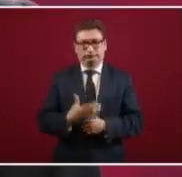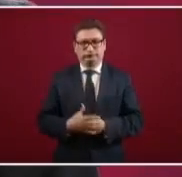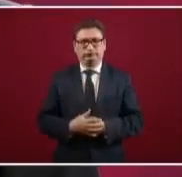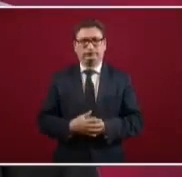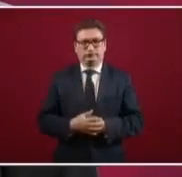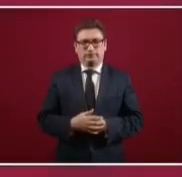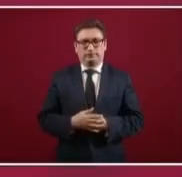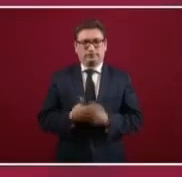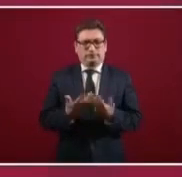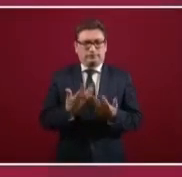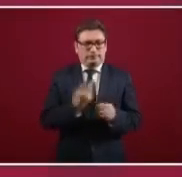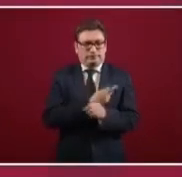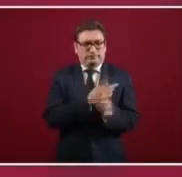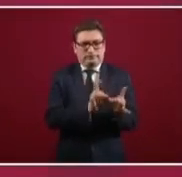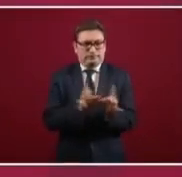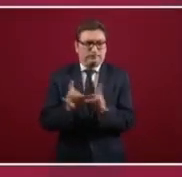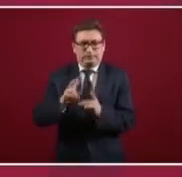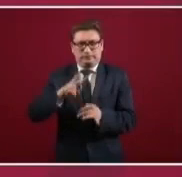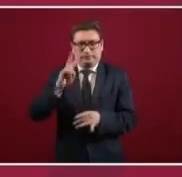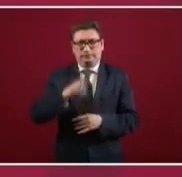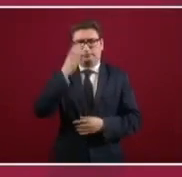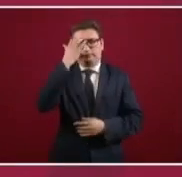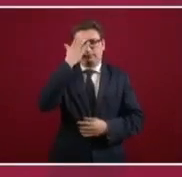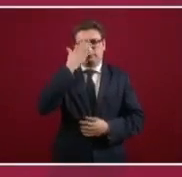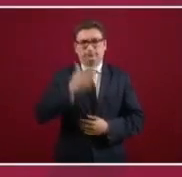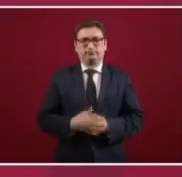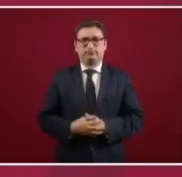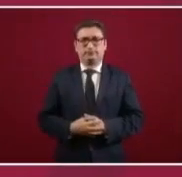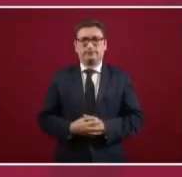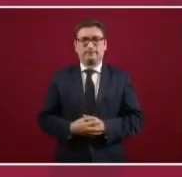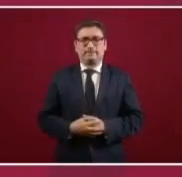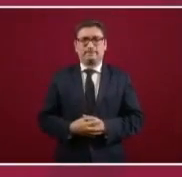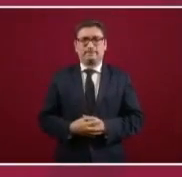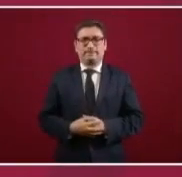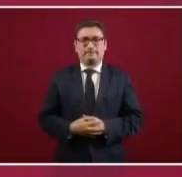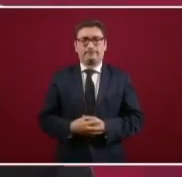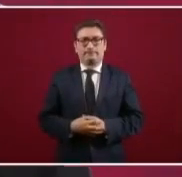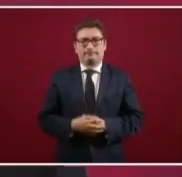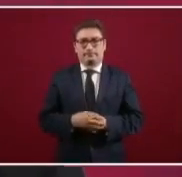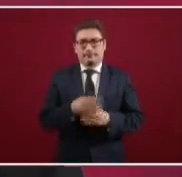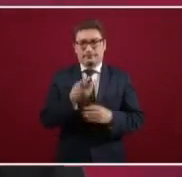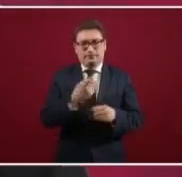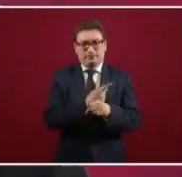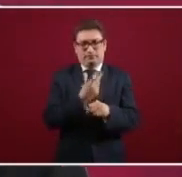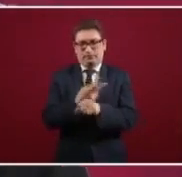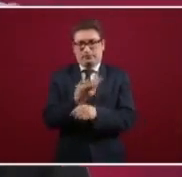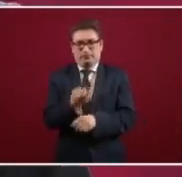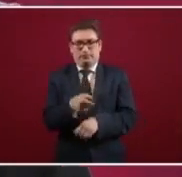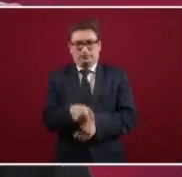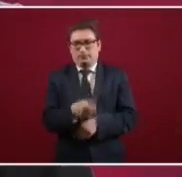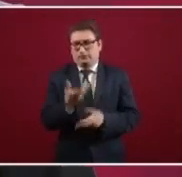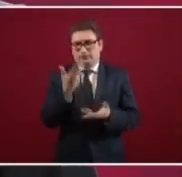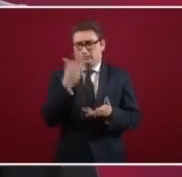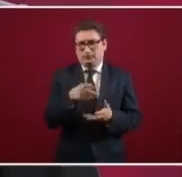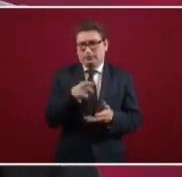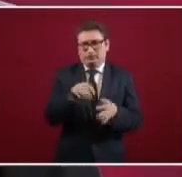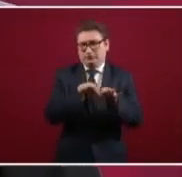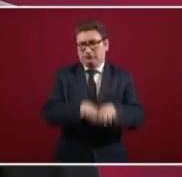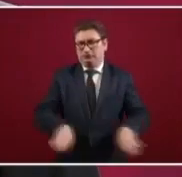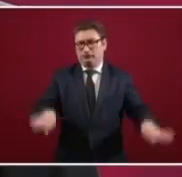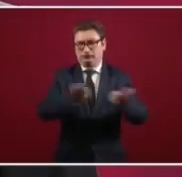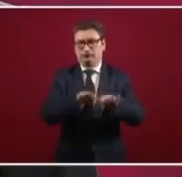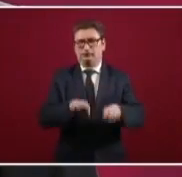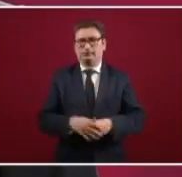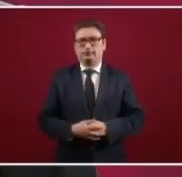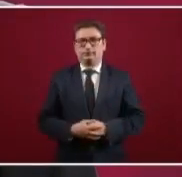conocer la realidad lo que sucede en este caso es un hecho importante